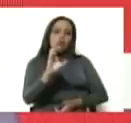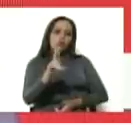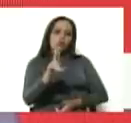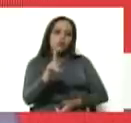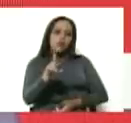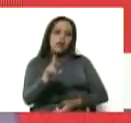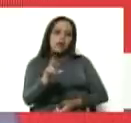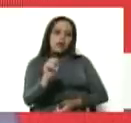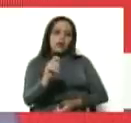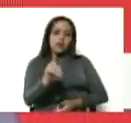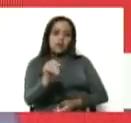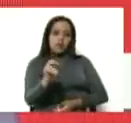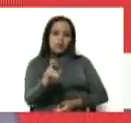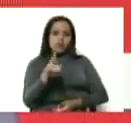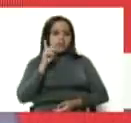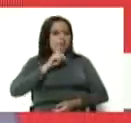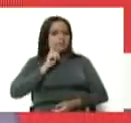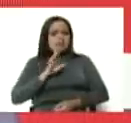demostramos